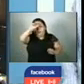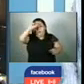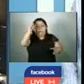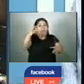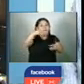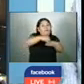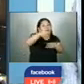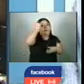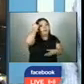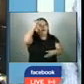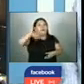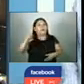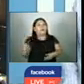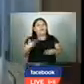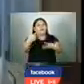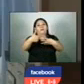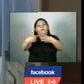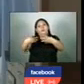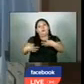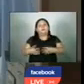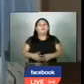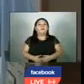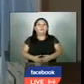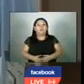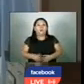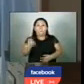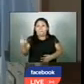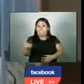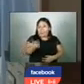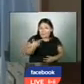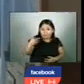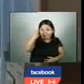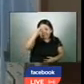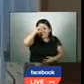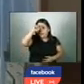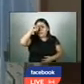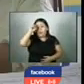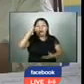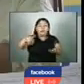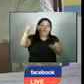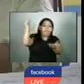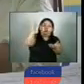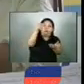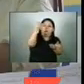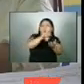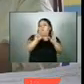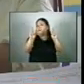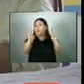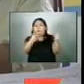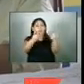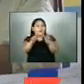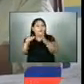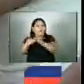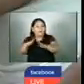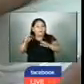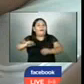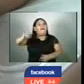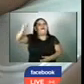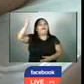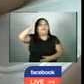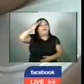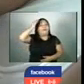tan importante que es la ley Nacer con Cariño. Quienes sean electos serán capacitados en diferentes áreas para que refuercen sus